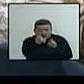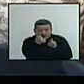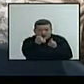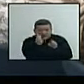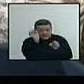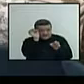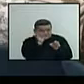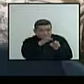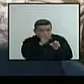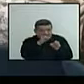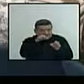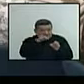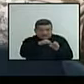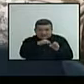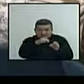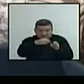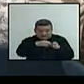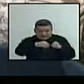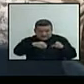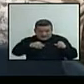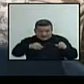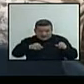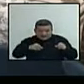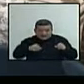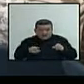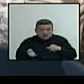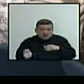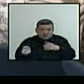trigo no cae en tierra y muere,